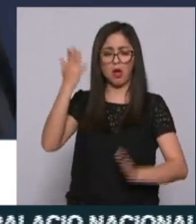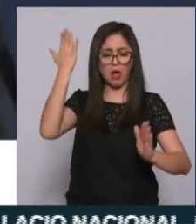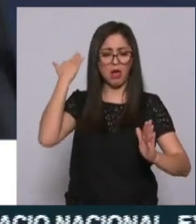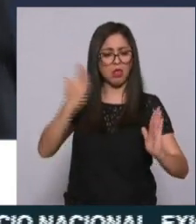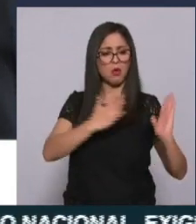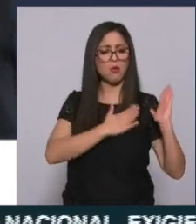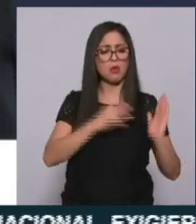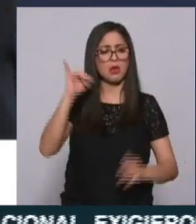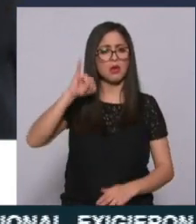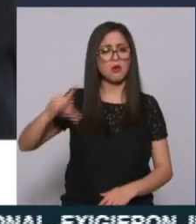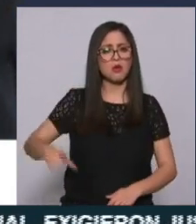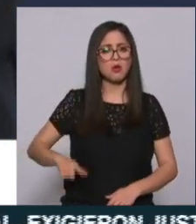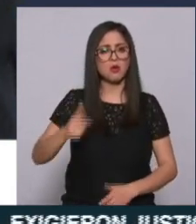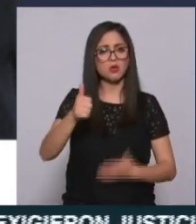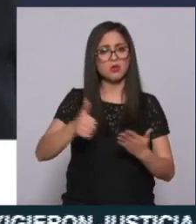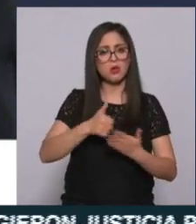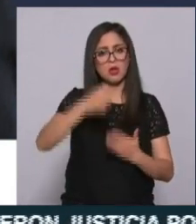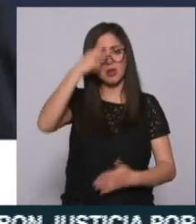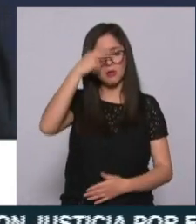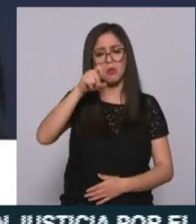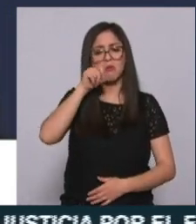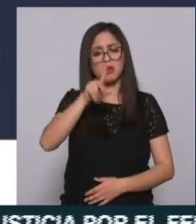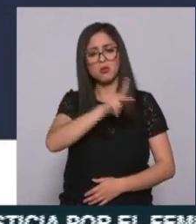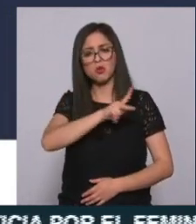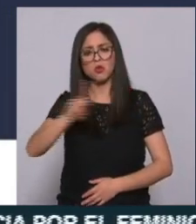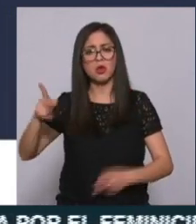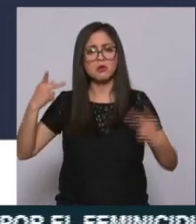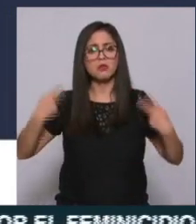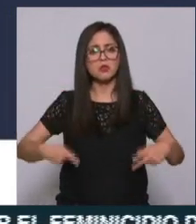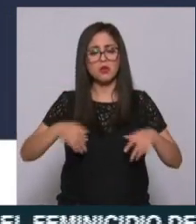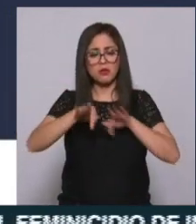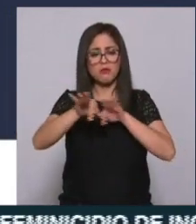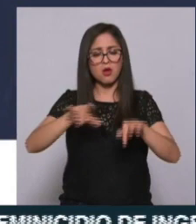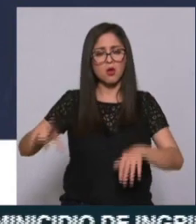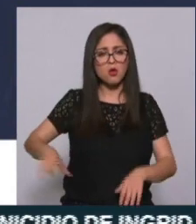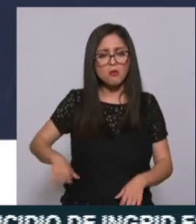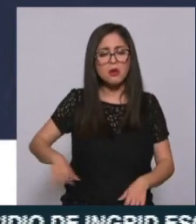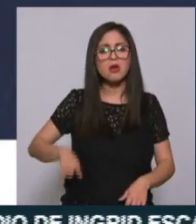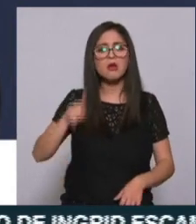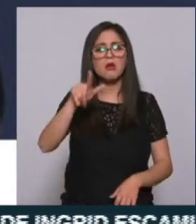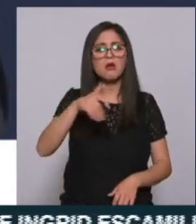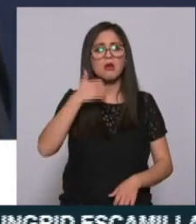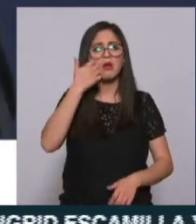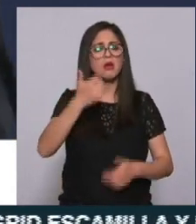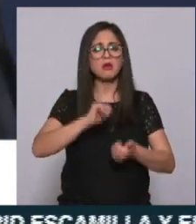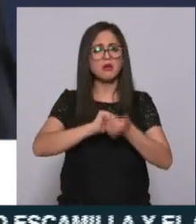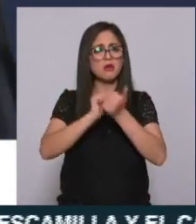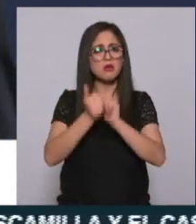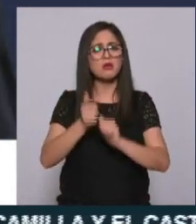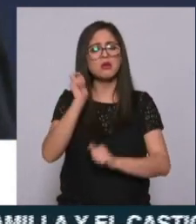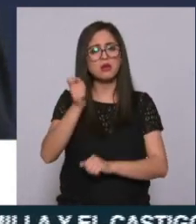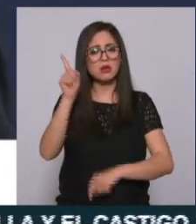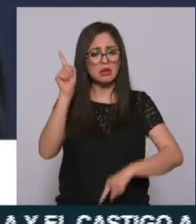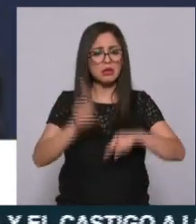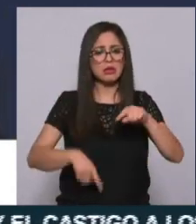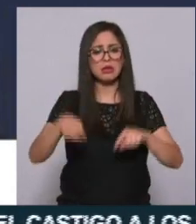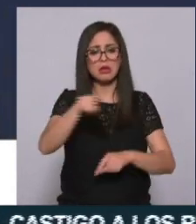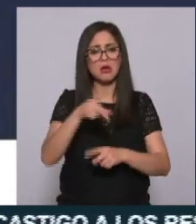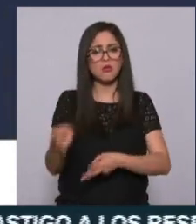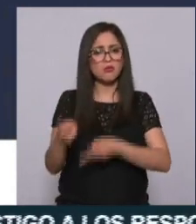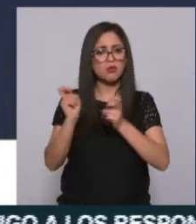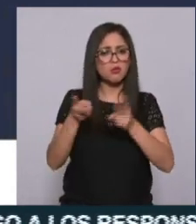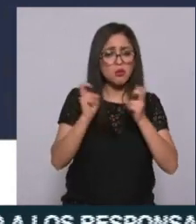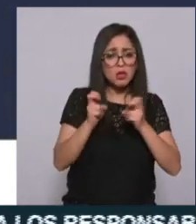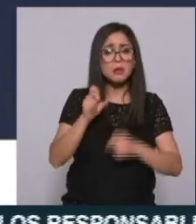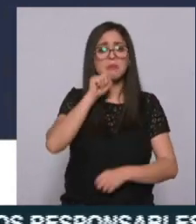de México y de todos sus colaboradores en la lucha en contra de la delincuencia y